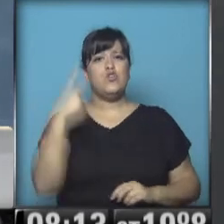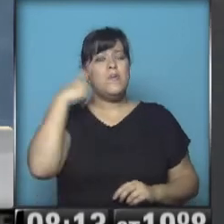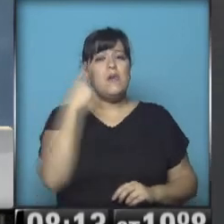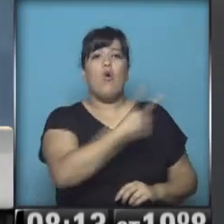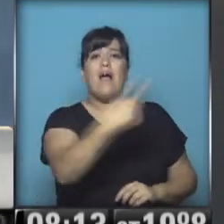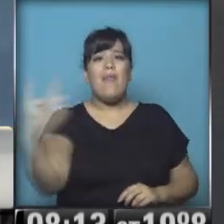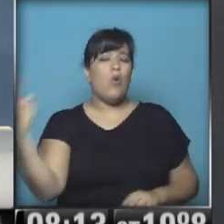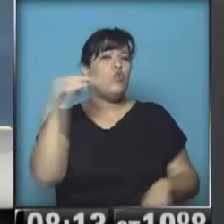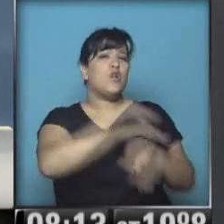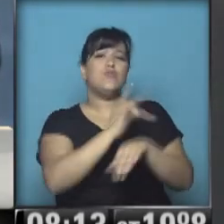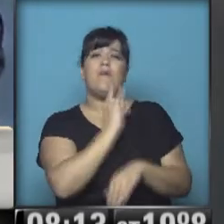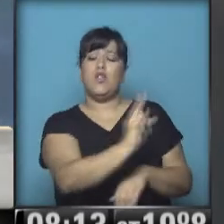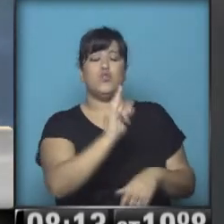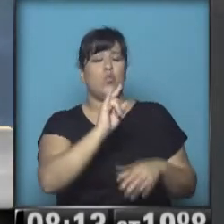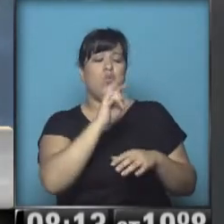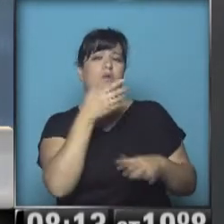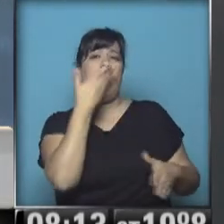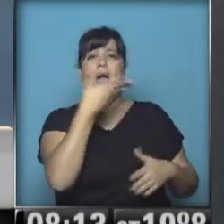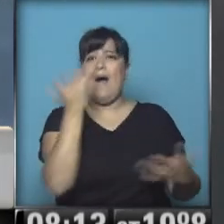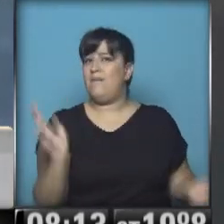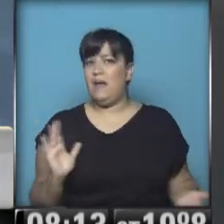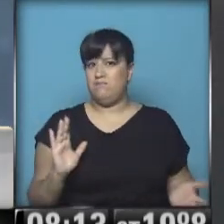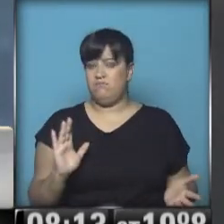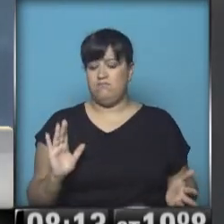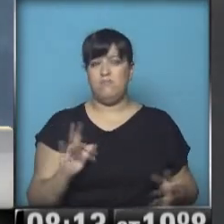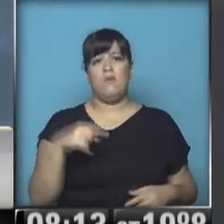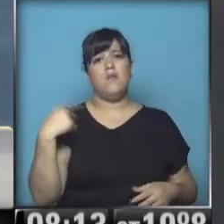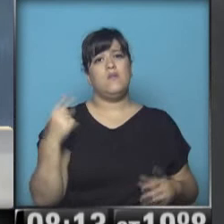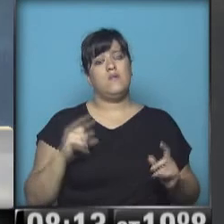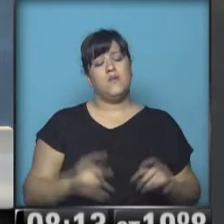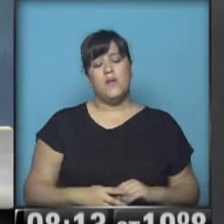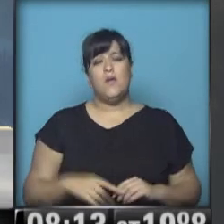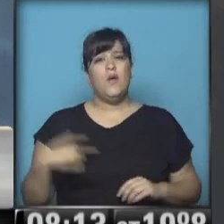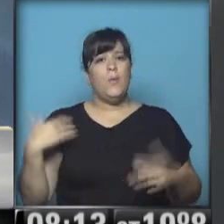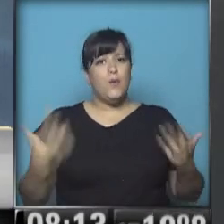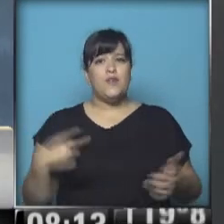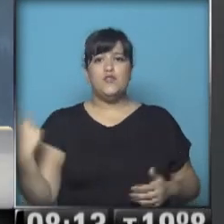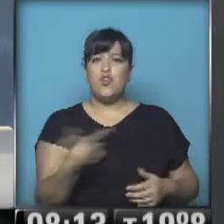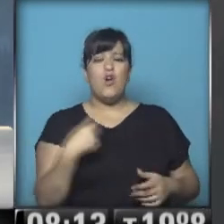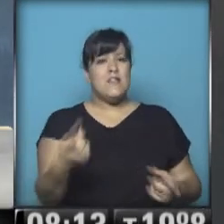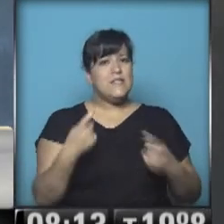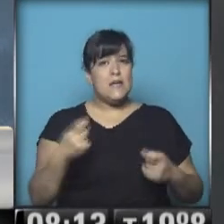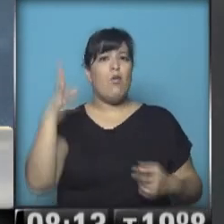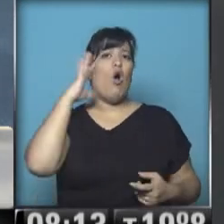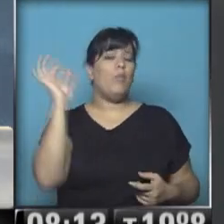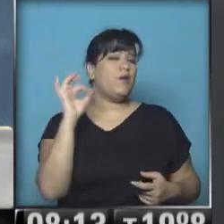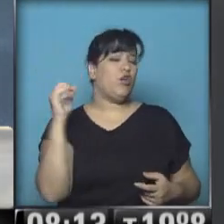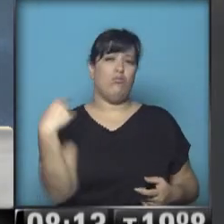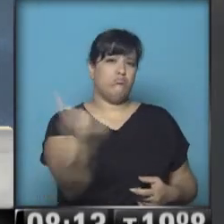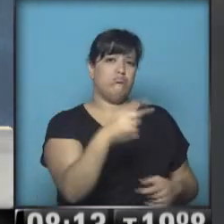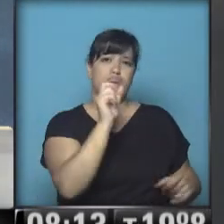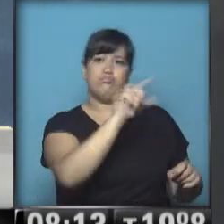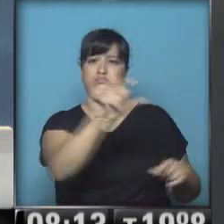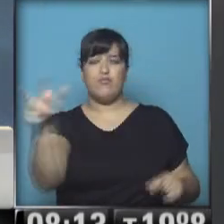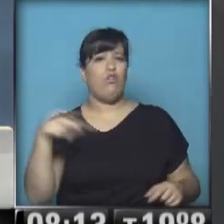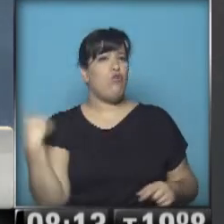de lo que dice y en ese contexto es necesario que opinen los que deben opinar nosotros debemos opinar